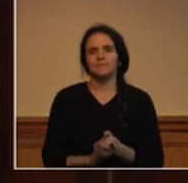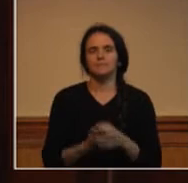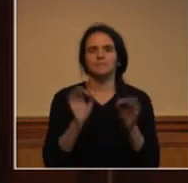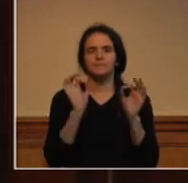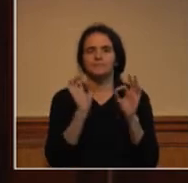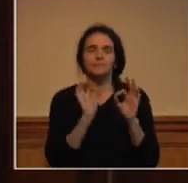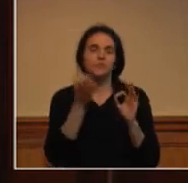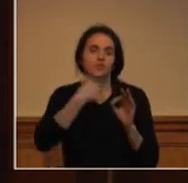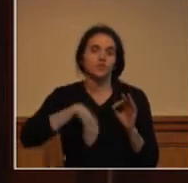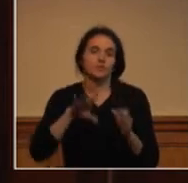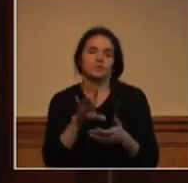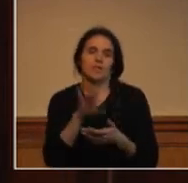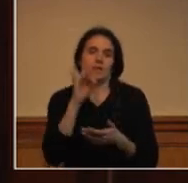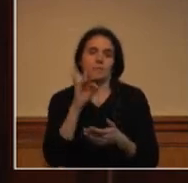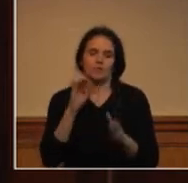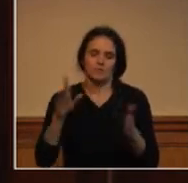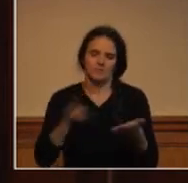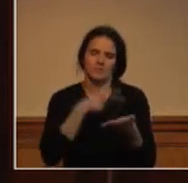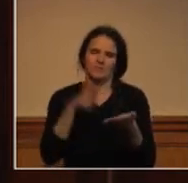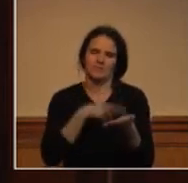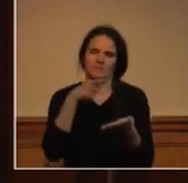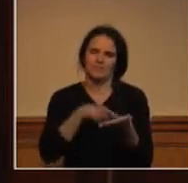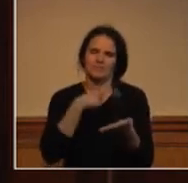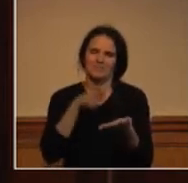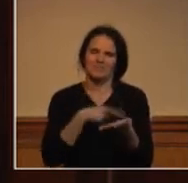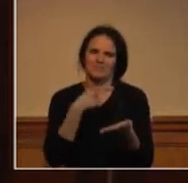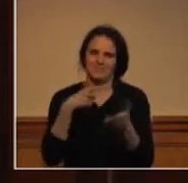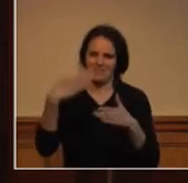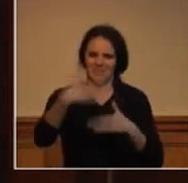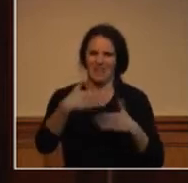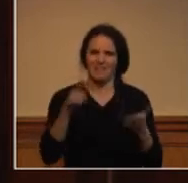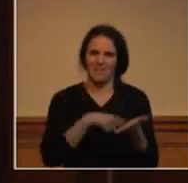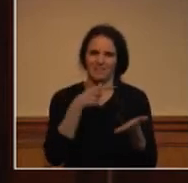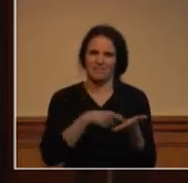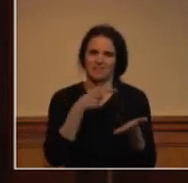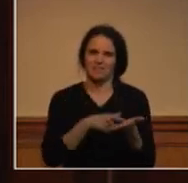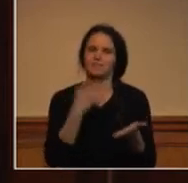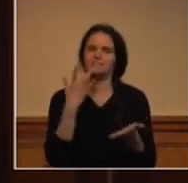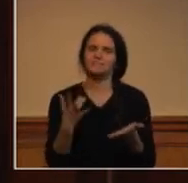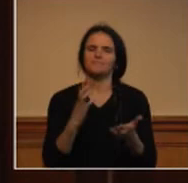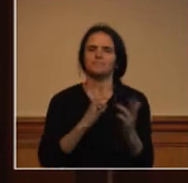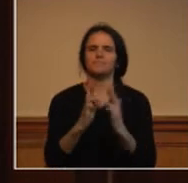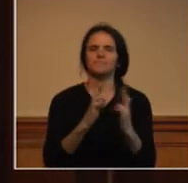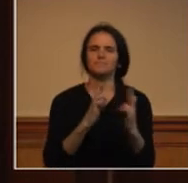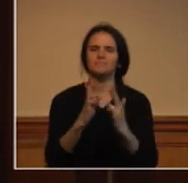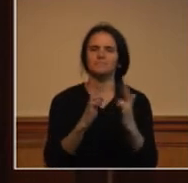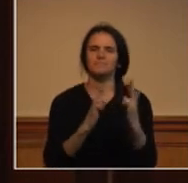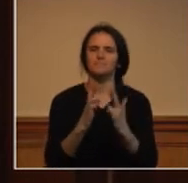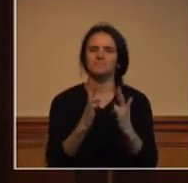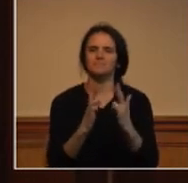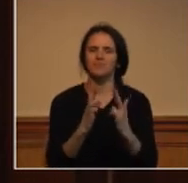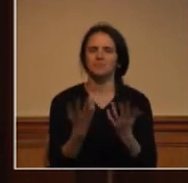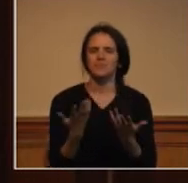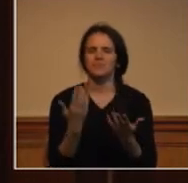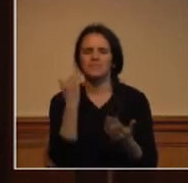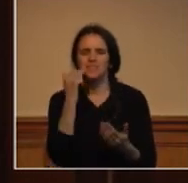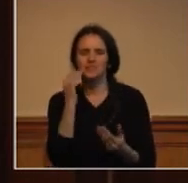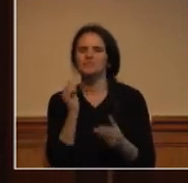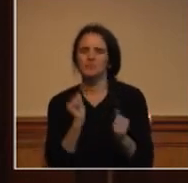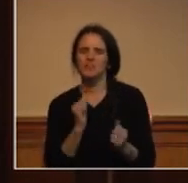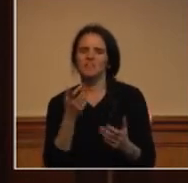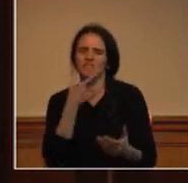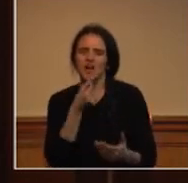obviamente escogimos las tabletas porque han mostrado esta relación tremendamente intuitiva que tienen los